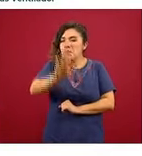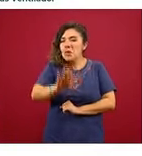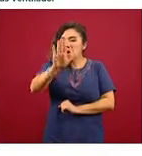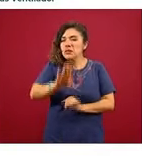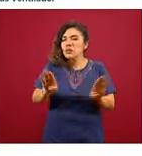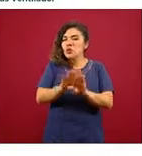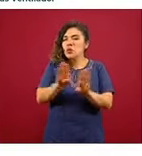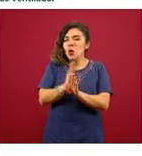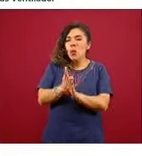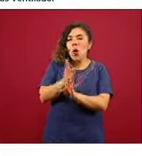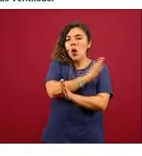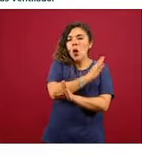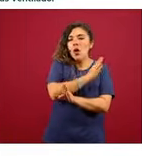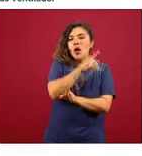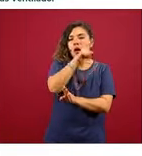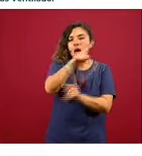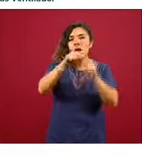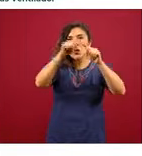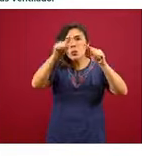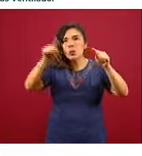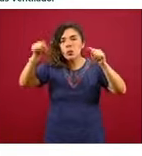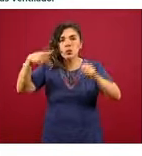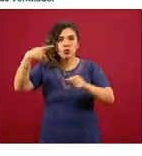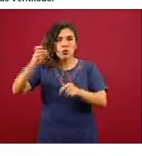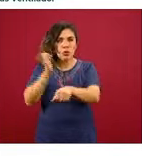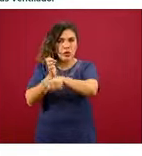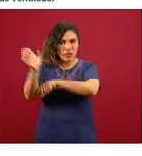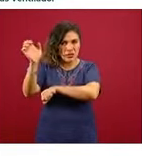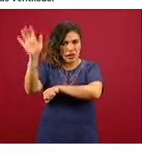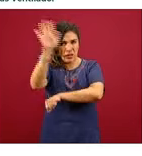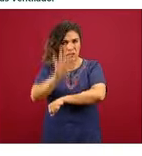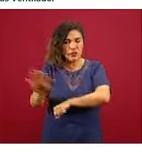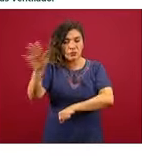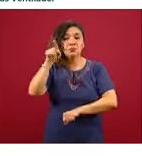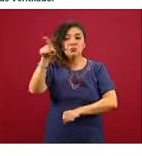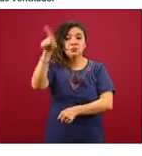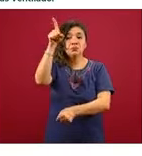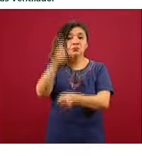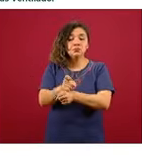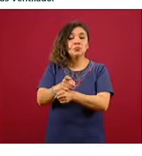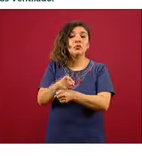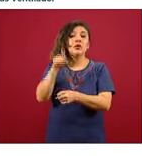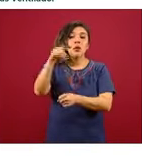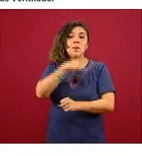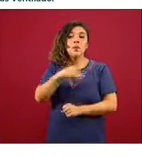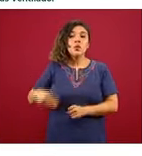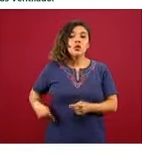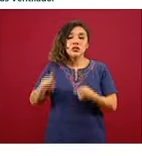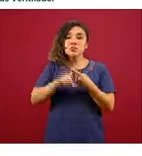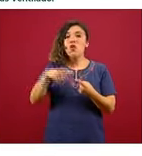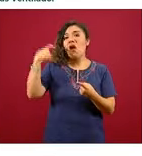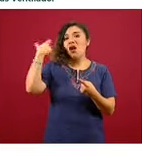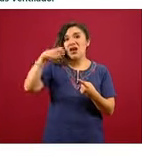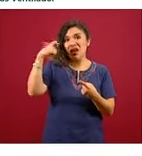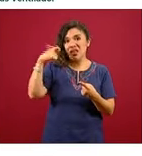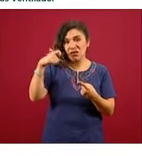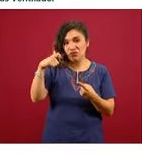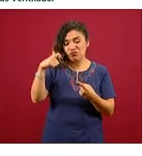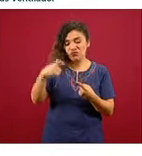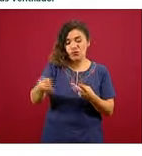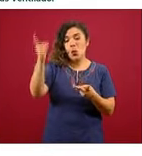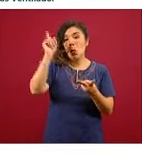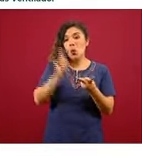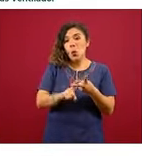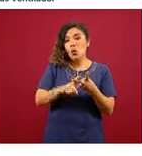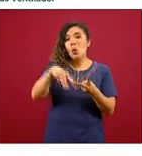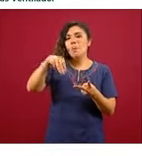que veíamos la línea de la meseta de todo el estado, precisamente la está dando el municipio de Querétaro. Otros